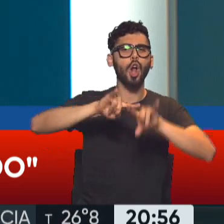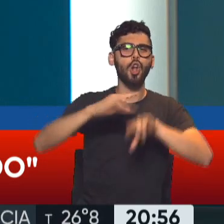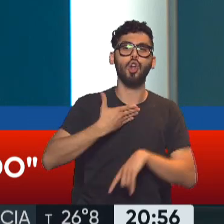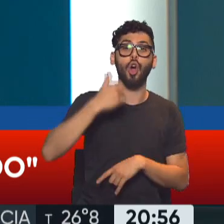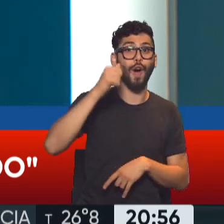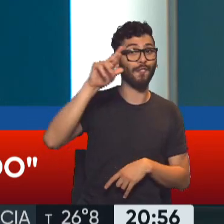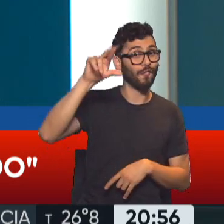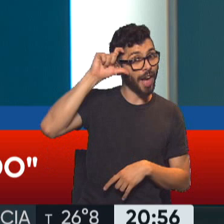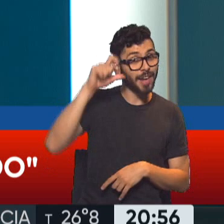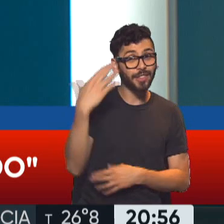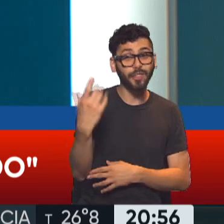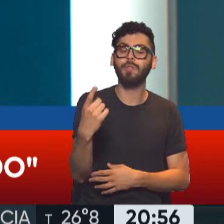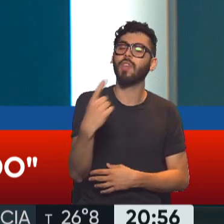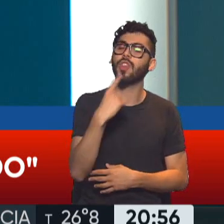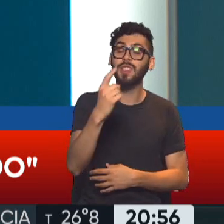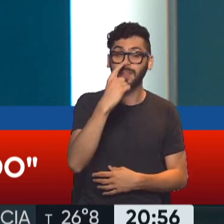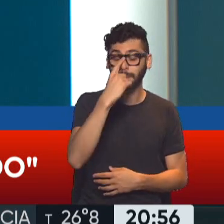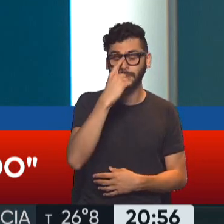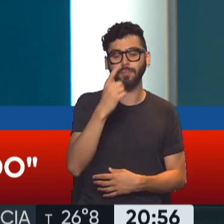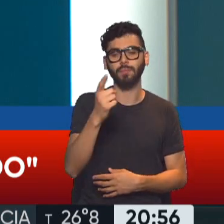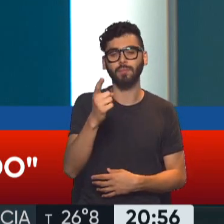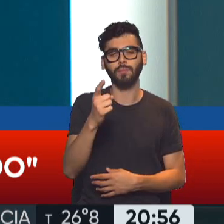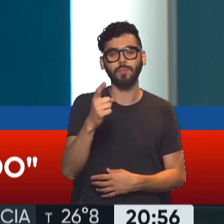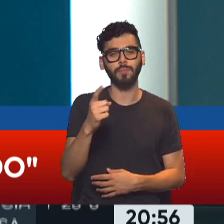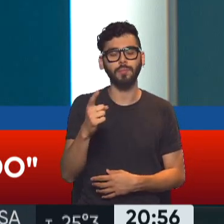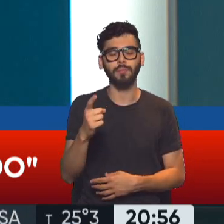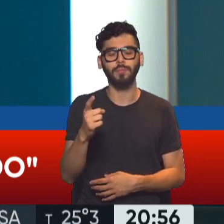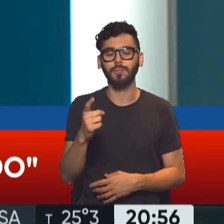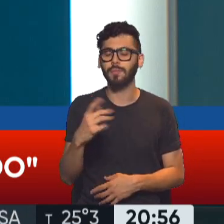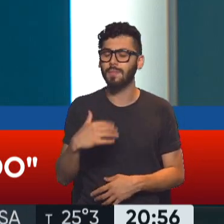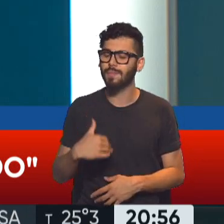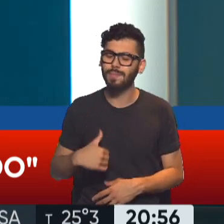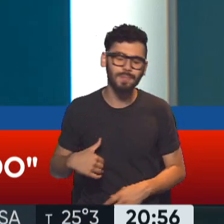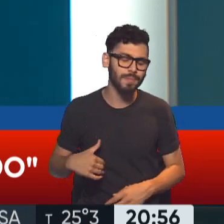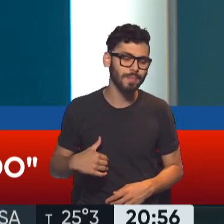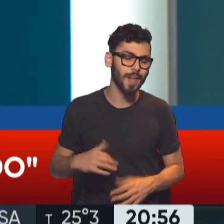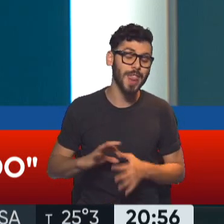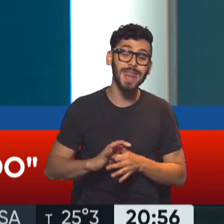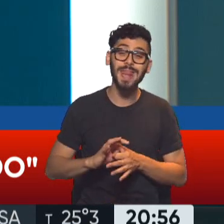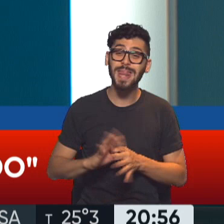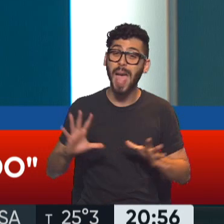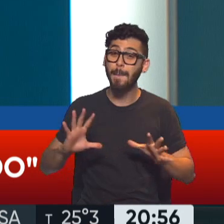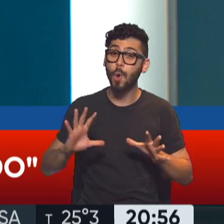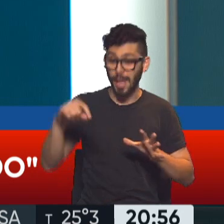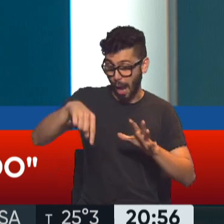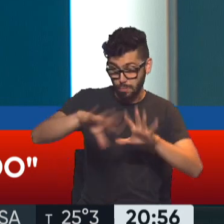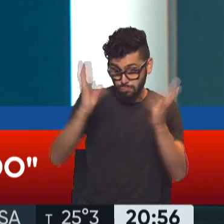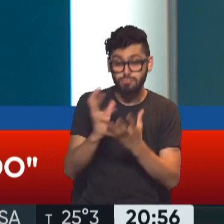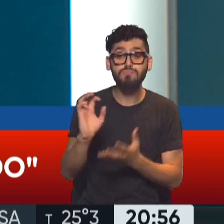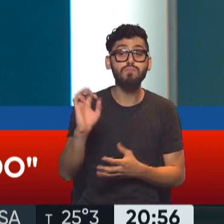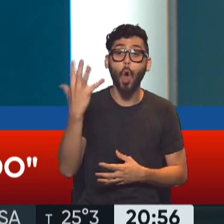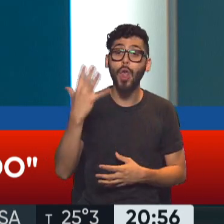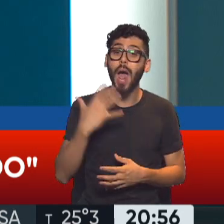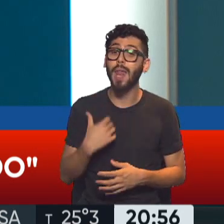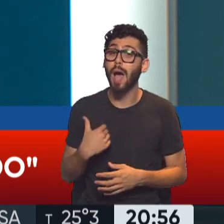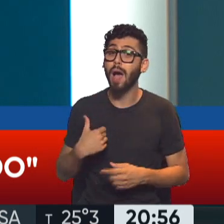dijo que la mayor amenaza, la amenaza más mortal que tiene la democracia en el mundo moderno es el sistema